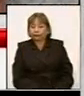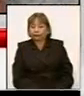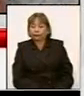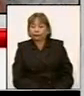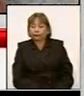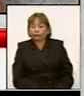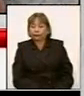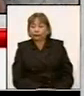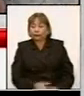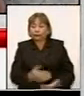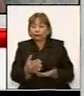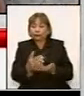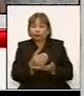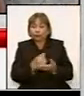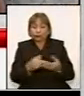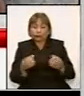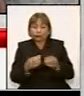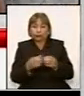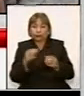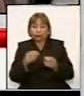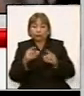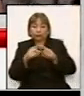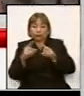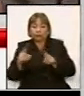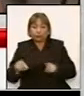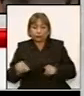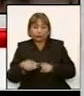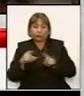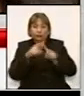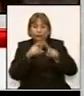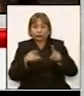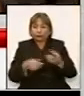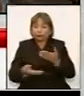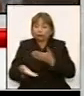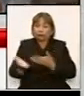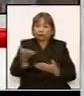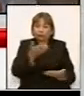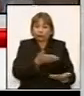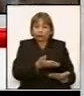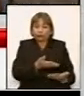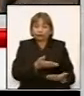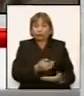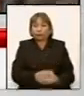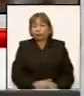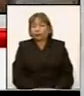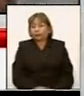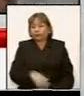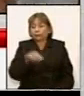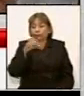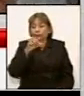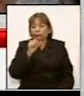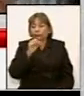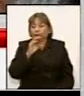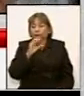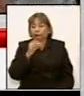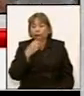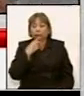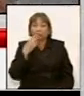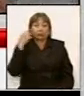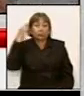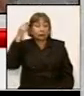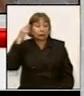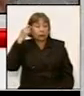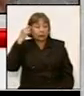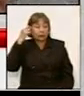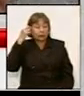para que puedan reconsiderar esta demarcación y pueda retornar a Pasco, que actualmente,